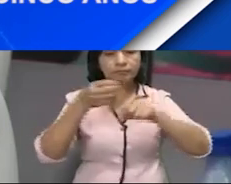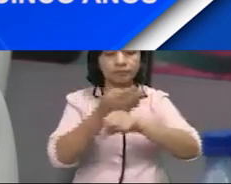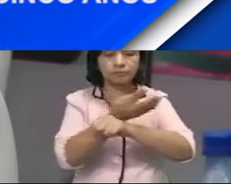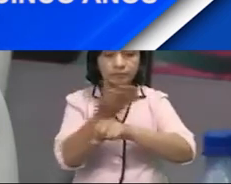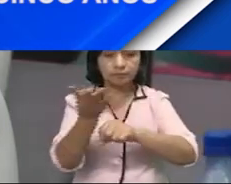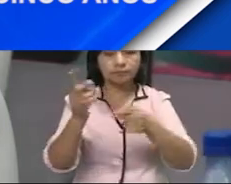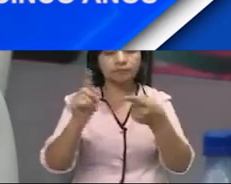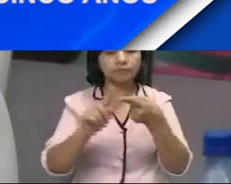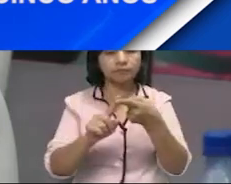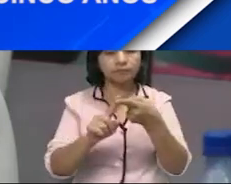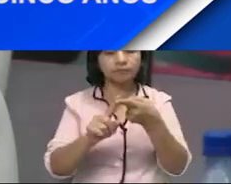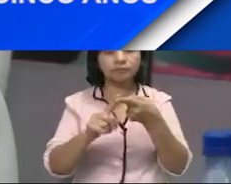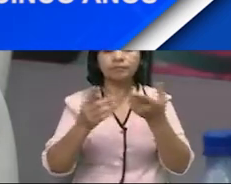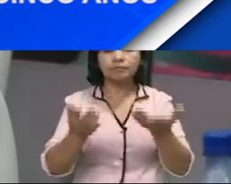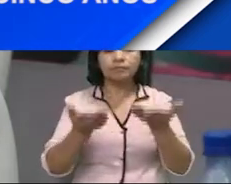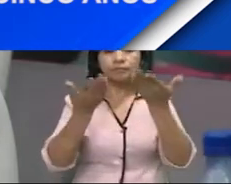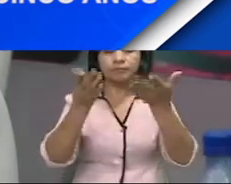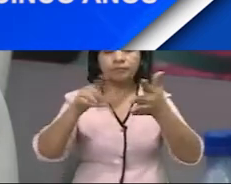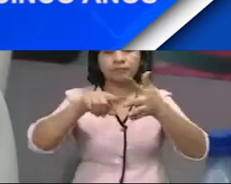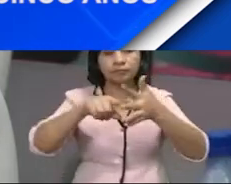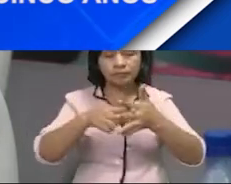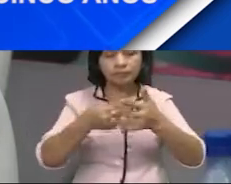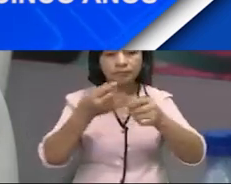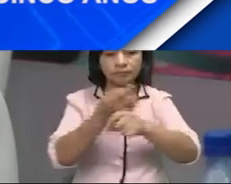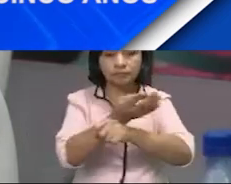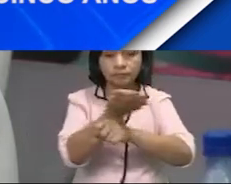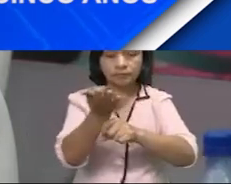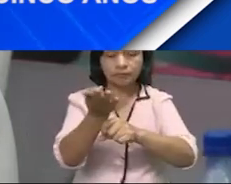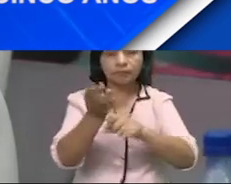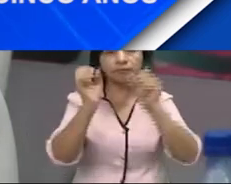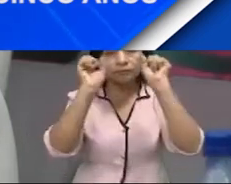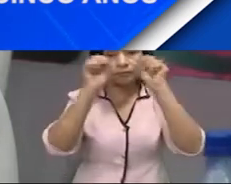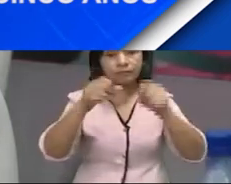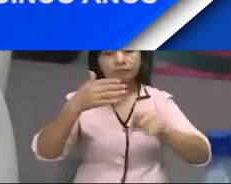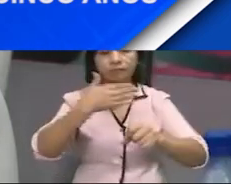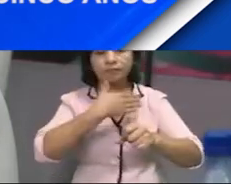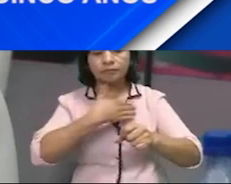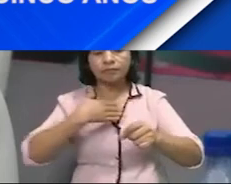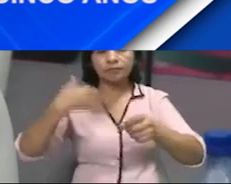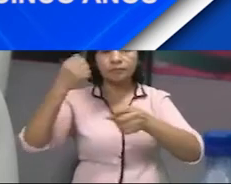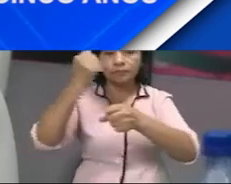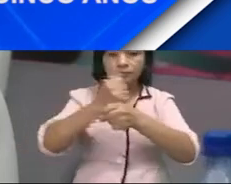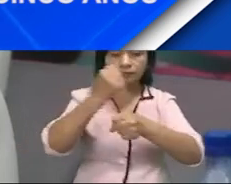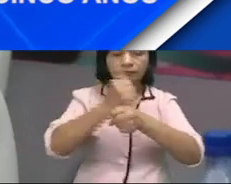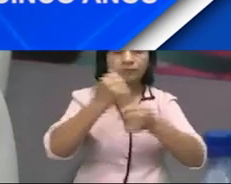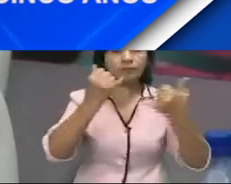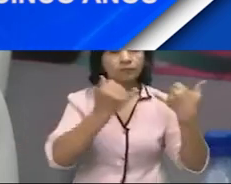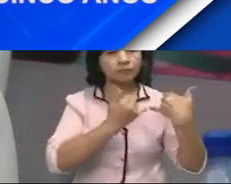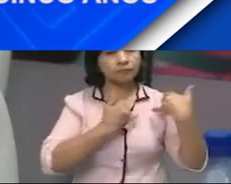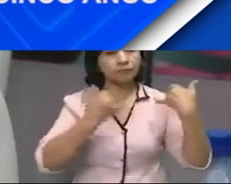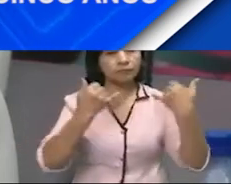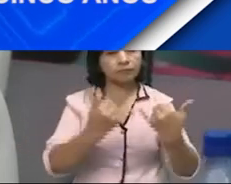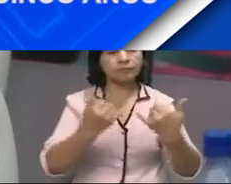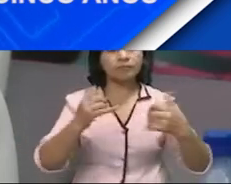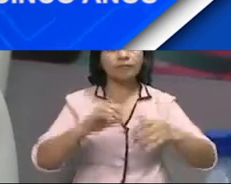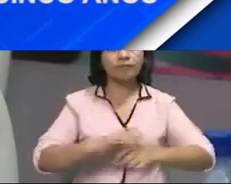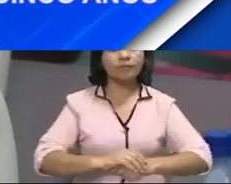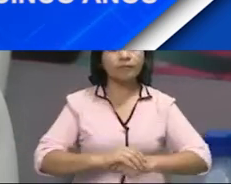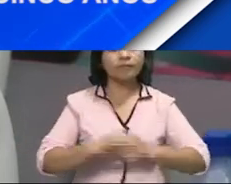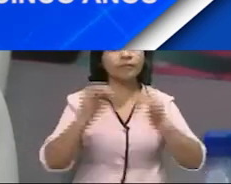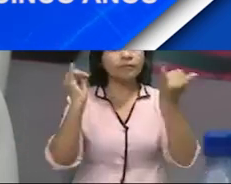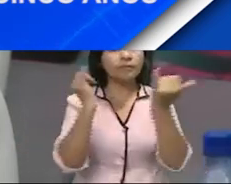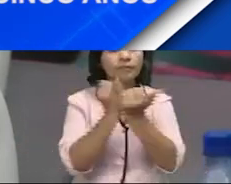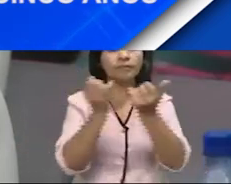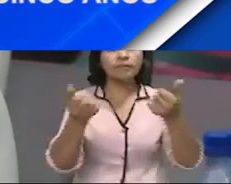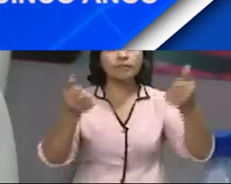Consejo y proponer iniciativas al Consejo para el mejor funcionamiento de la institución. También